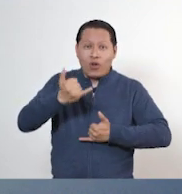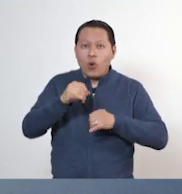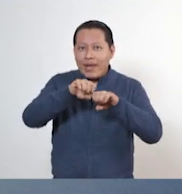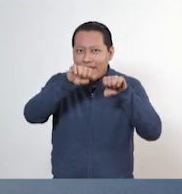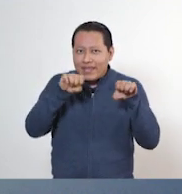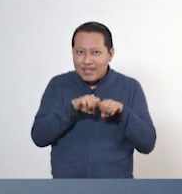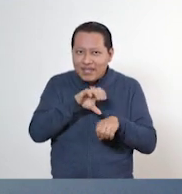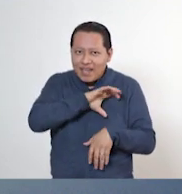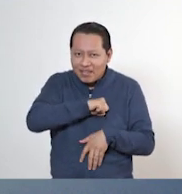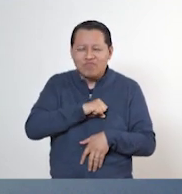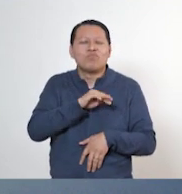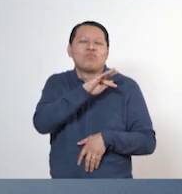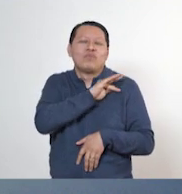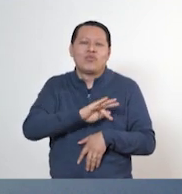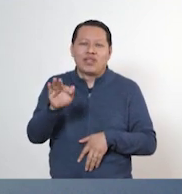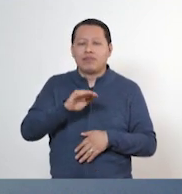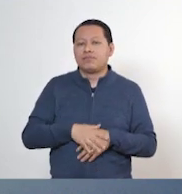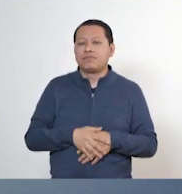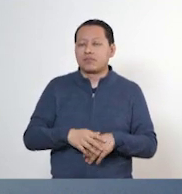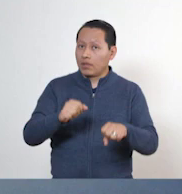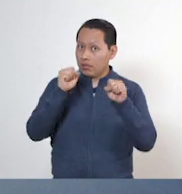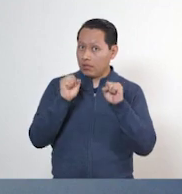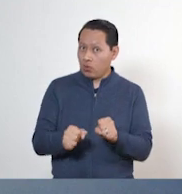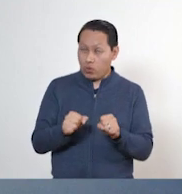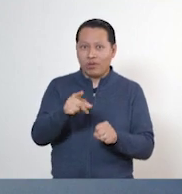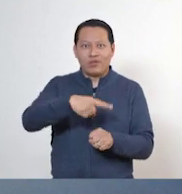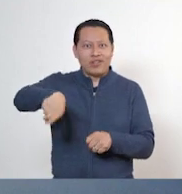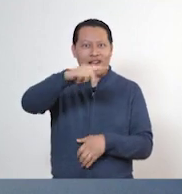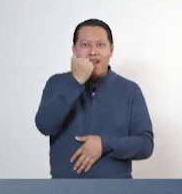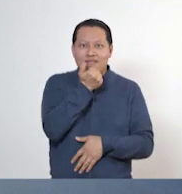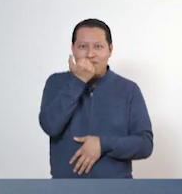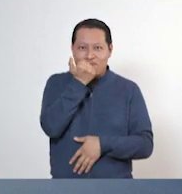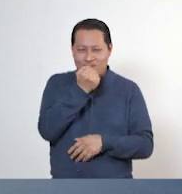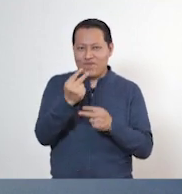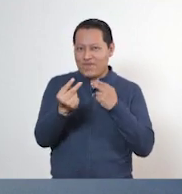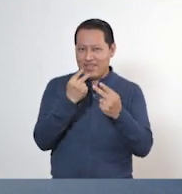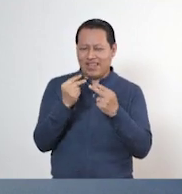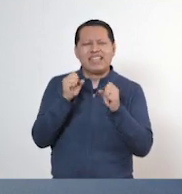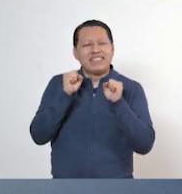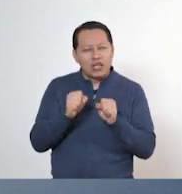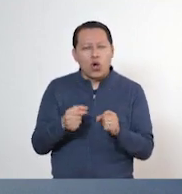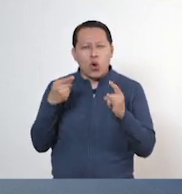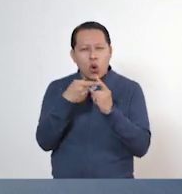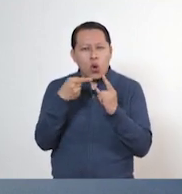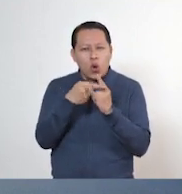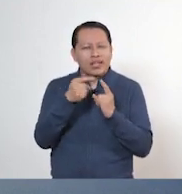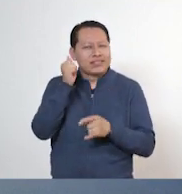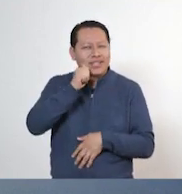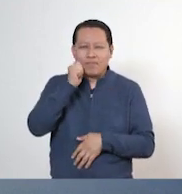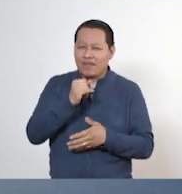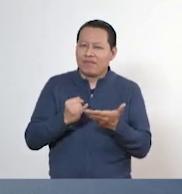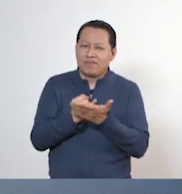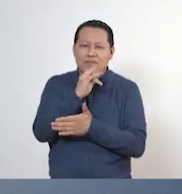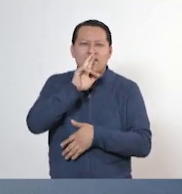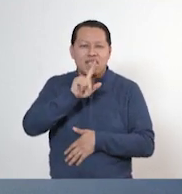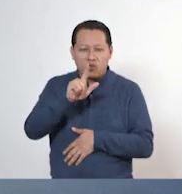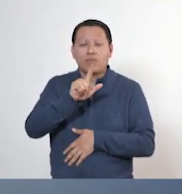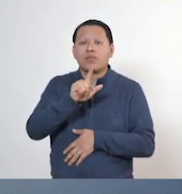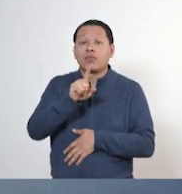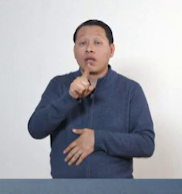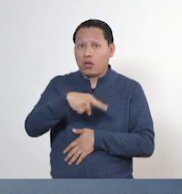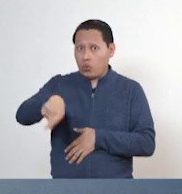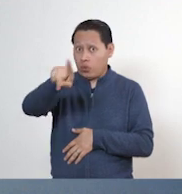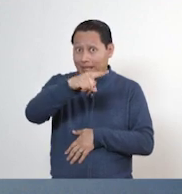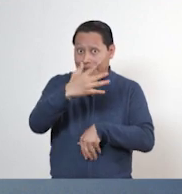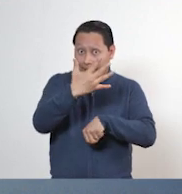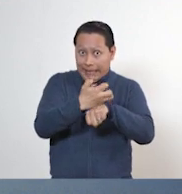equipo favorito. Estoy segura que las y los estudiantes que nos ven metieron todos los goles porque toman las mejores decisiones. Ustedes que ya